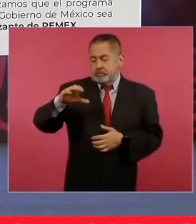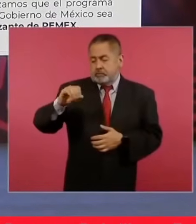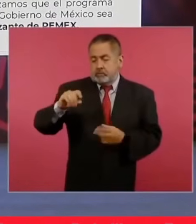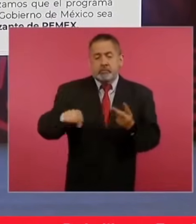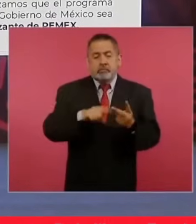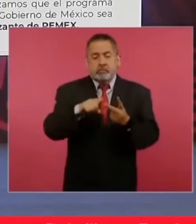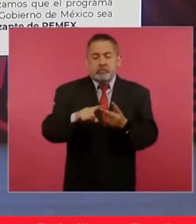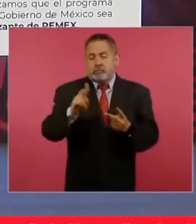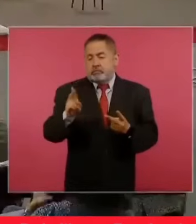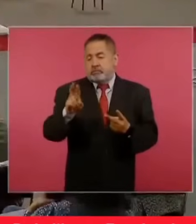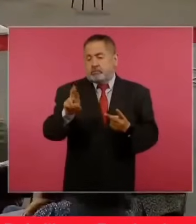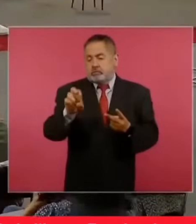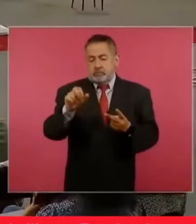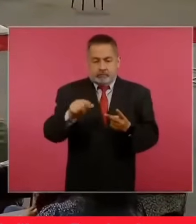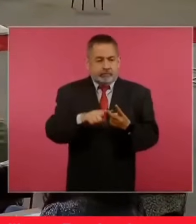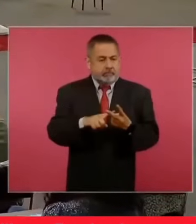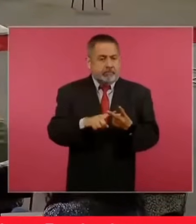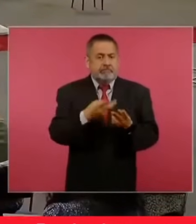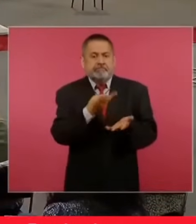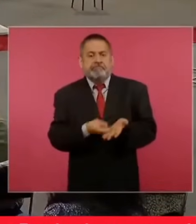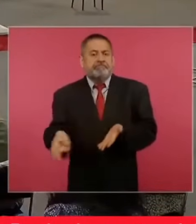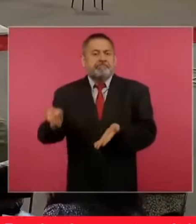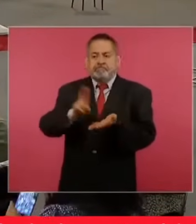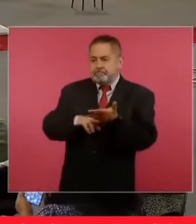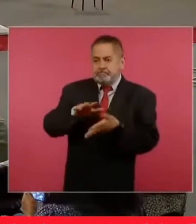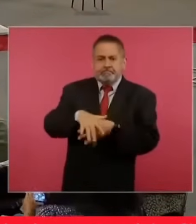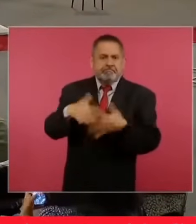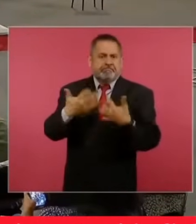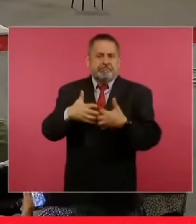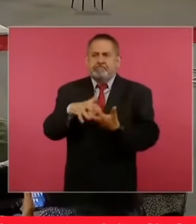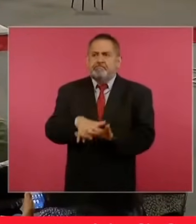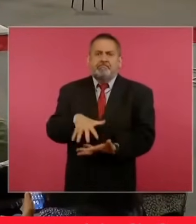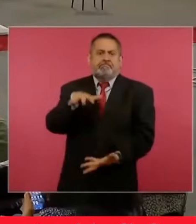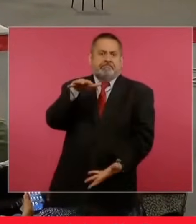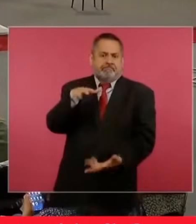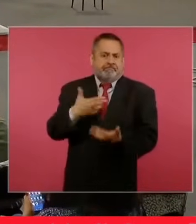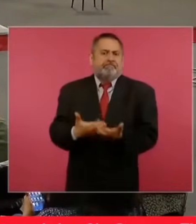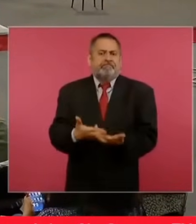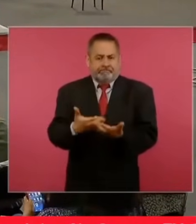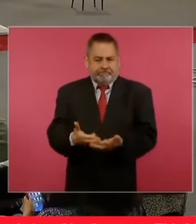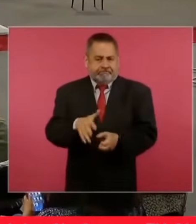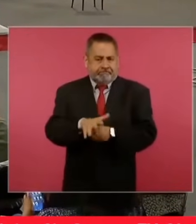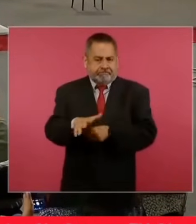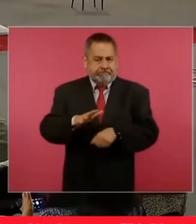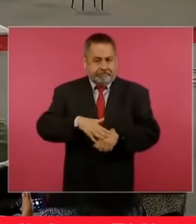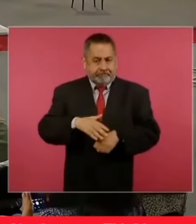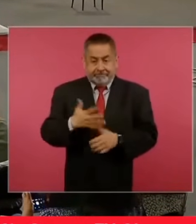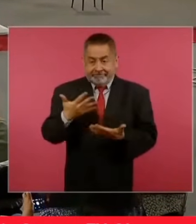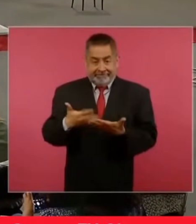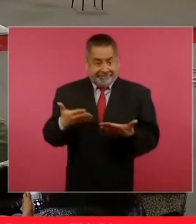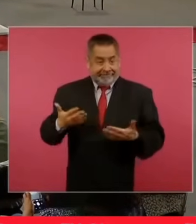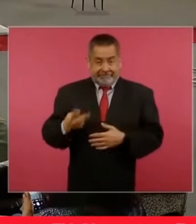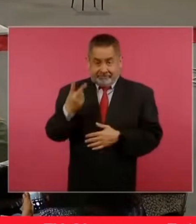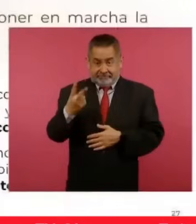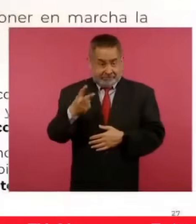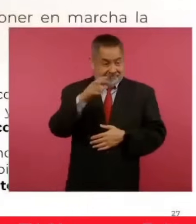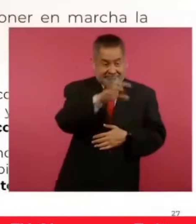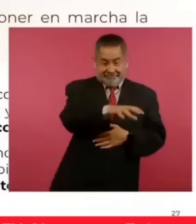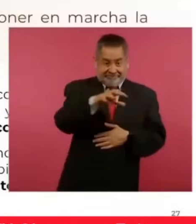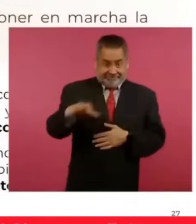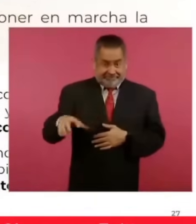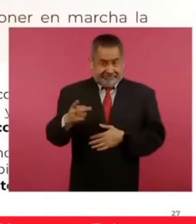ya duplicamos la producción de fertilizantes. Y ya con estas 2 plantas de amoníaco y 2 de urea